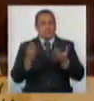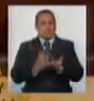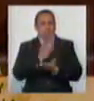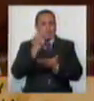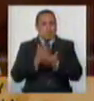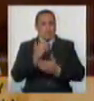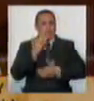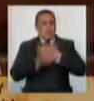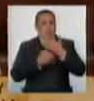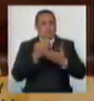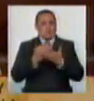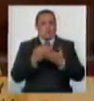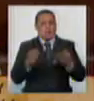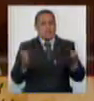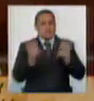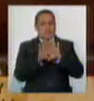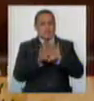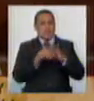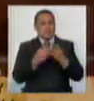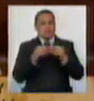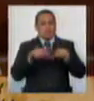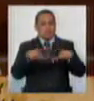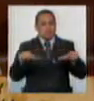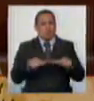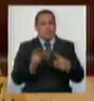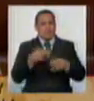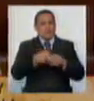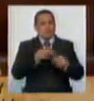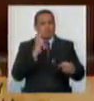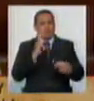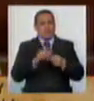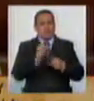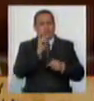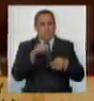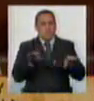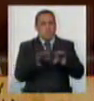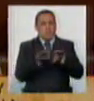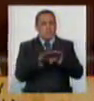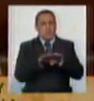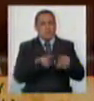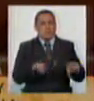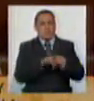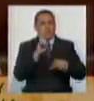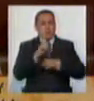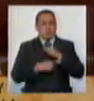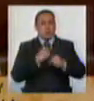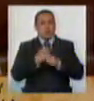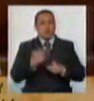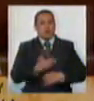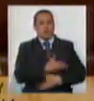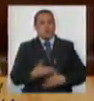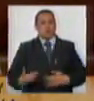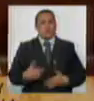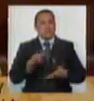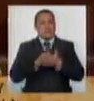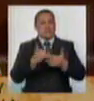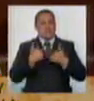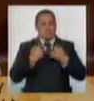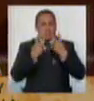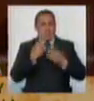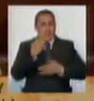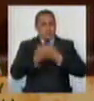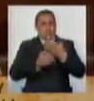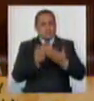y avanzar en el cierre de las brechas de exclusión y desigualdad. En este año de gobierno que tenemos por